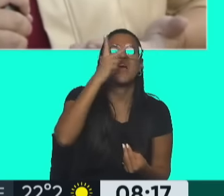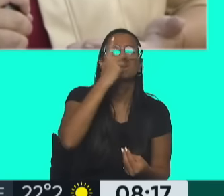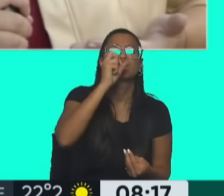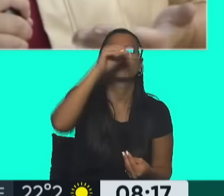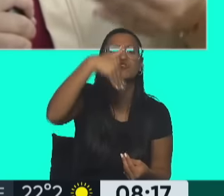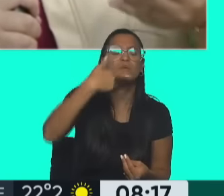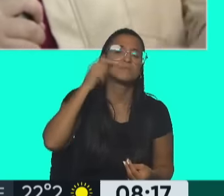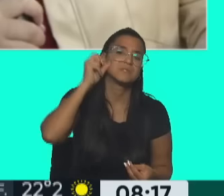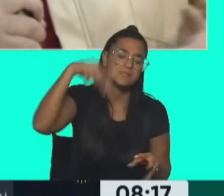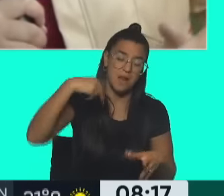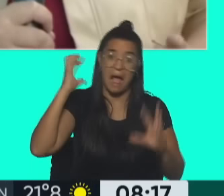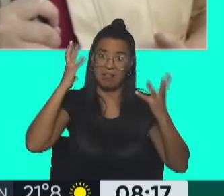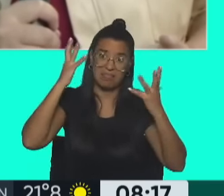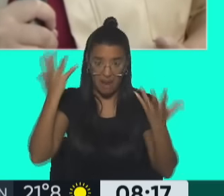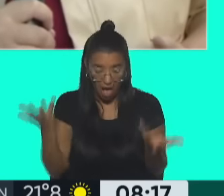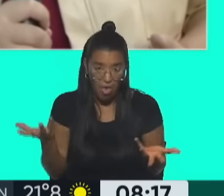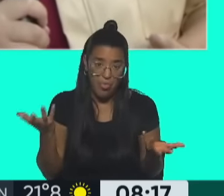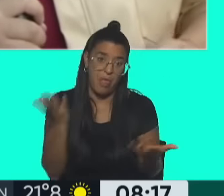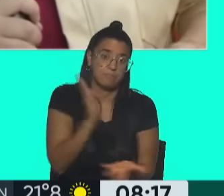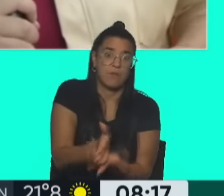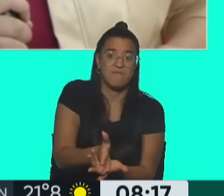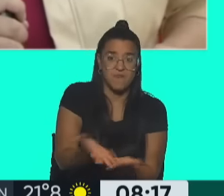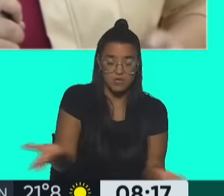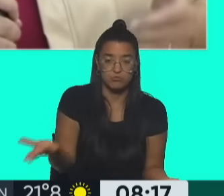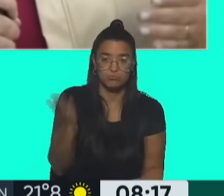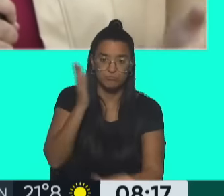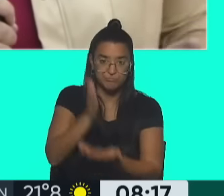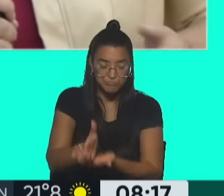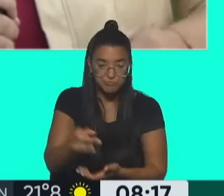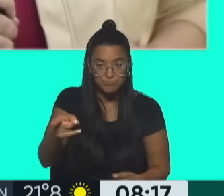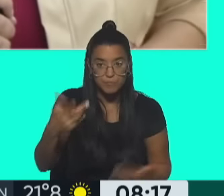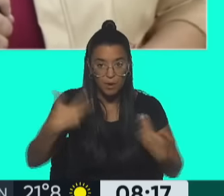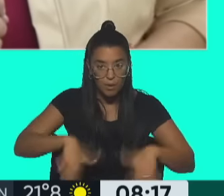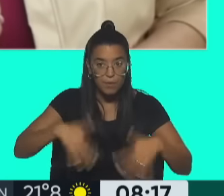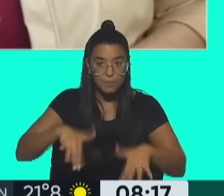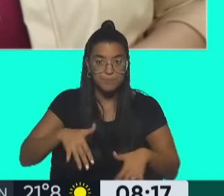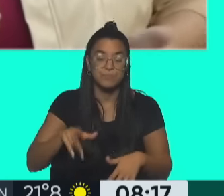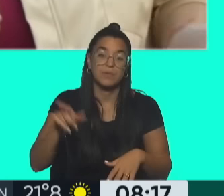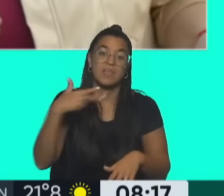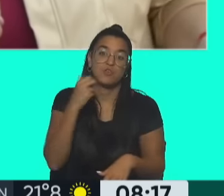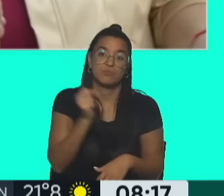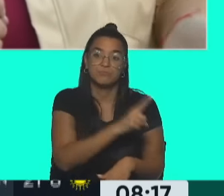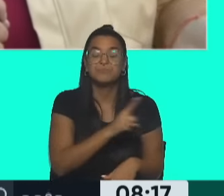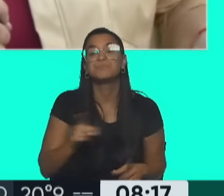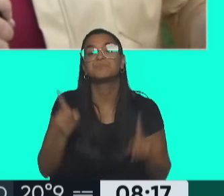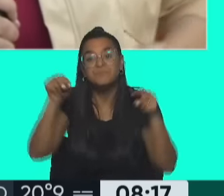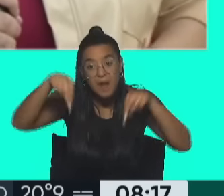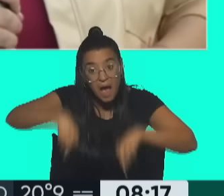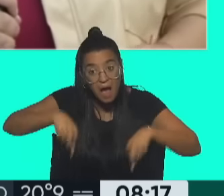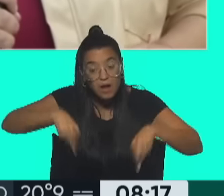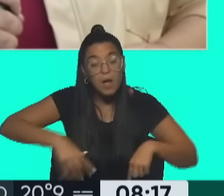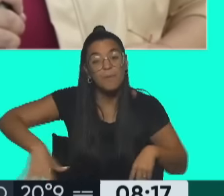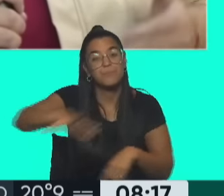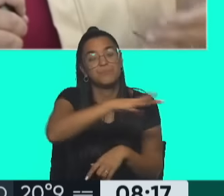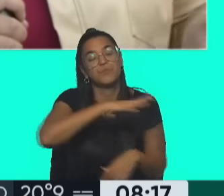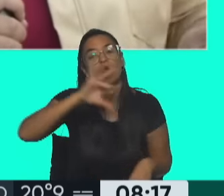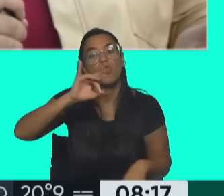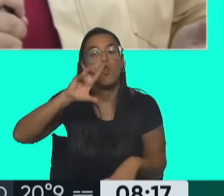supuesto está muy alterada por este fallo, por la condena que va a atravesar su hijo. Mientras, aquí en